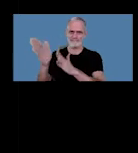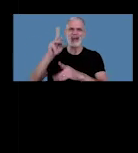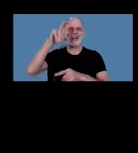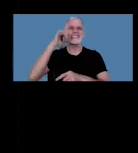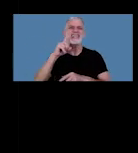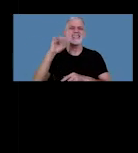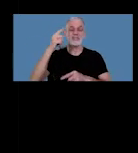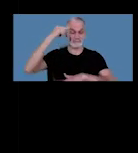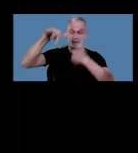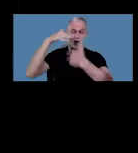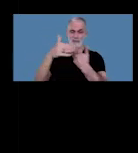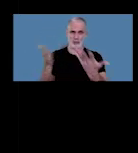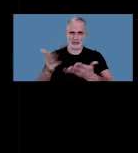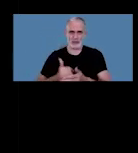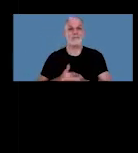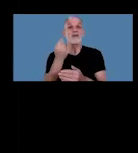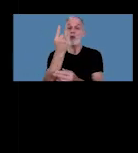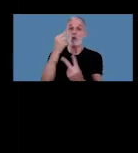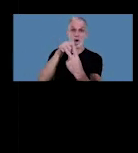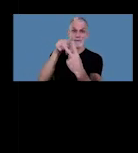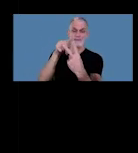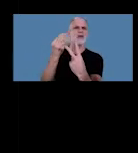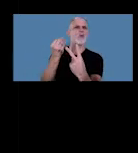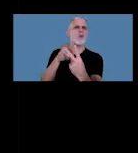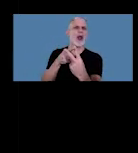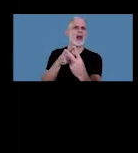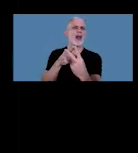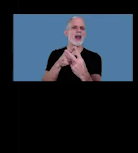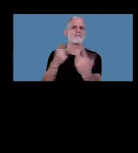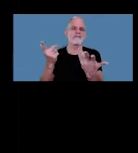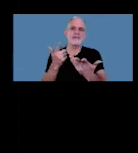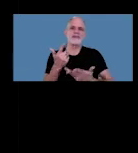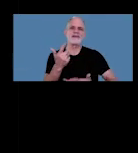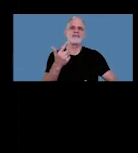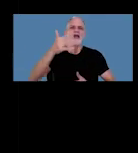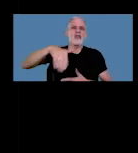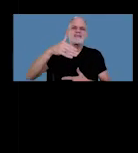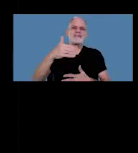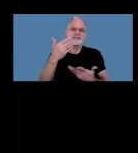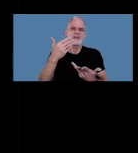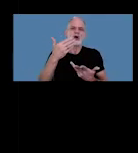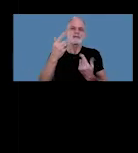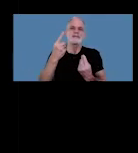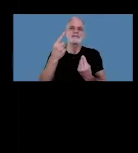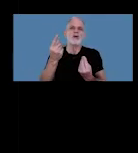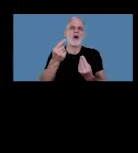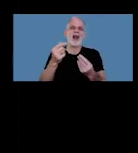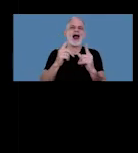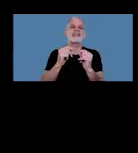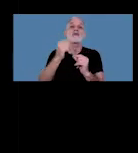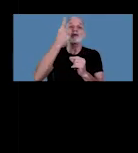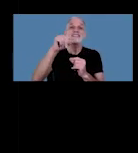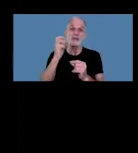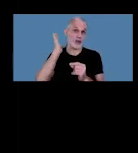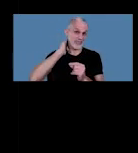suelen confundirse. Uno es el digamos, el que nosotros vamos a hacer referencia, que es el del artículo